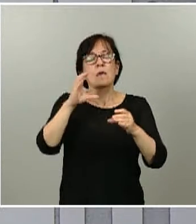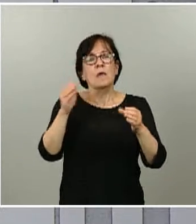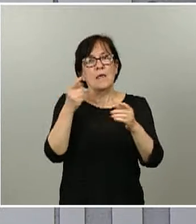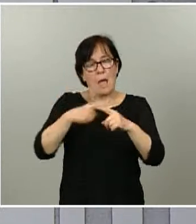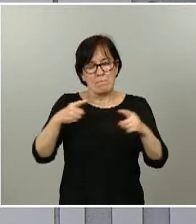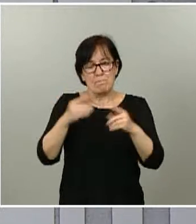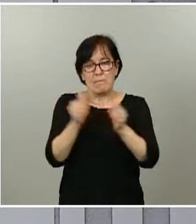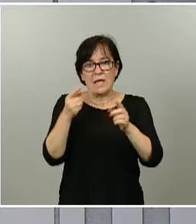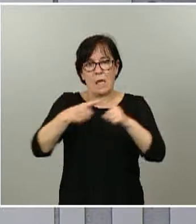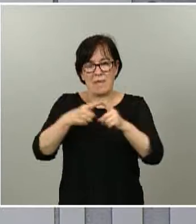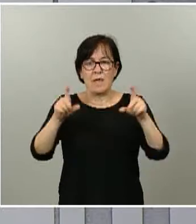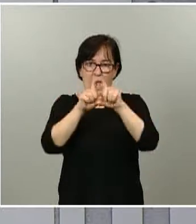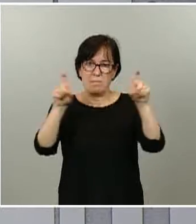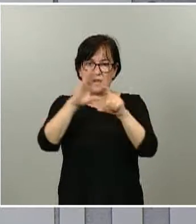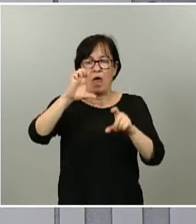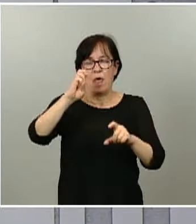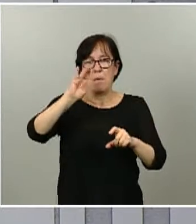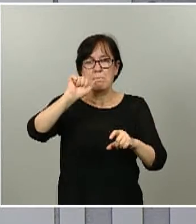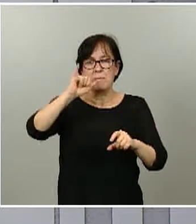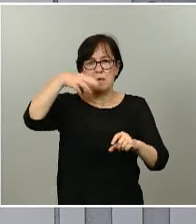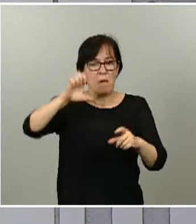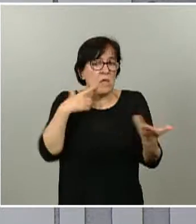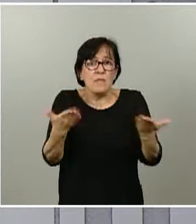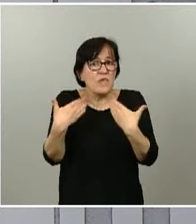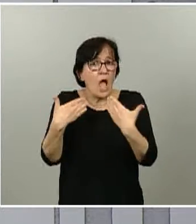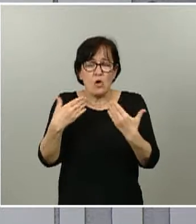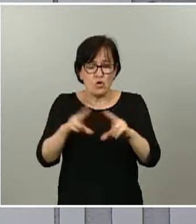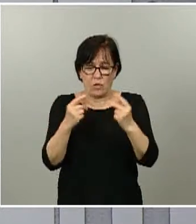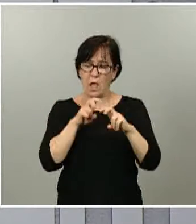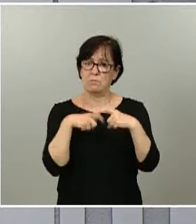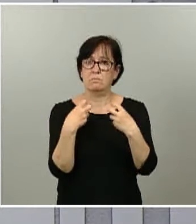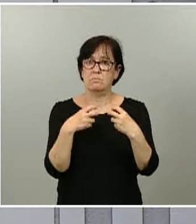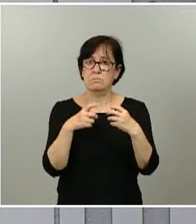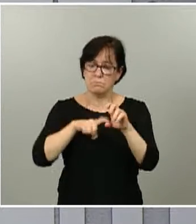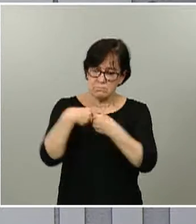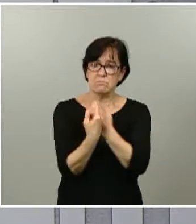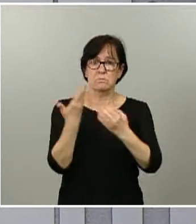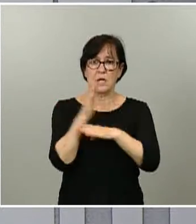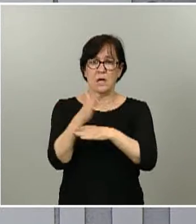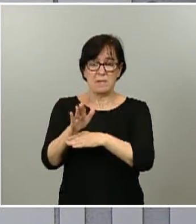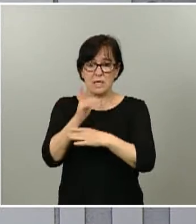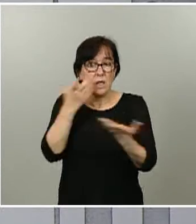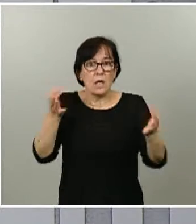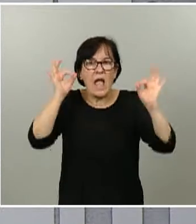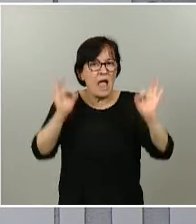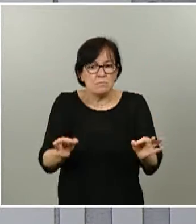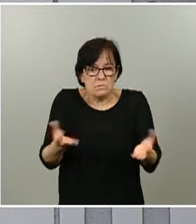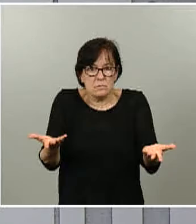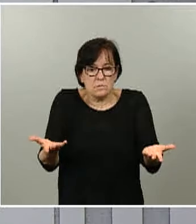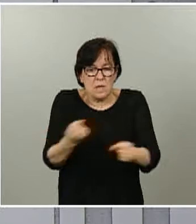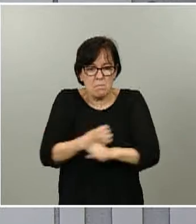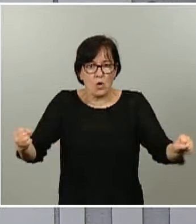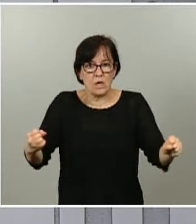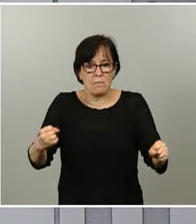y que representan ni más ni menos que al conjunto de los empresarios de nuestro país. Sin ello es imposible construir un proyecto